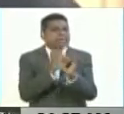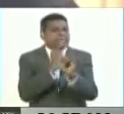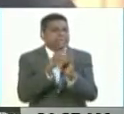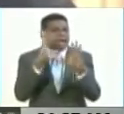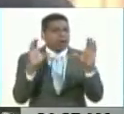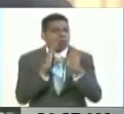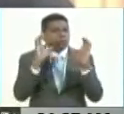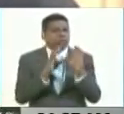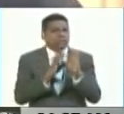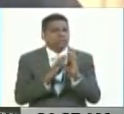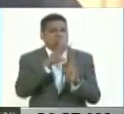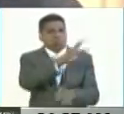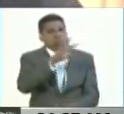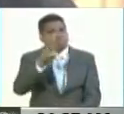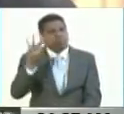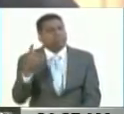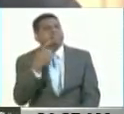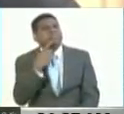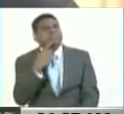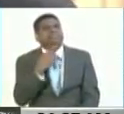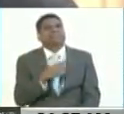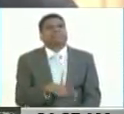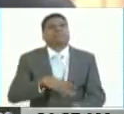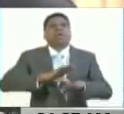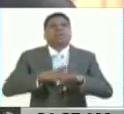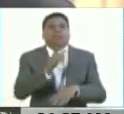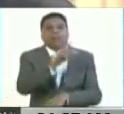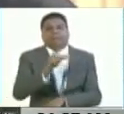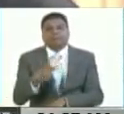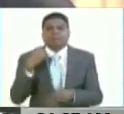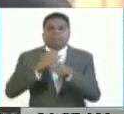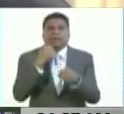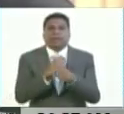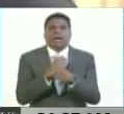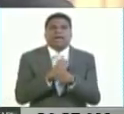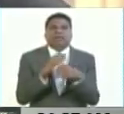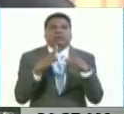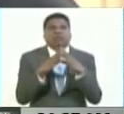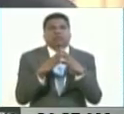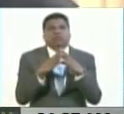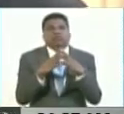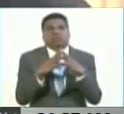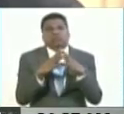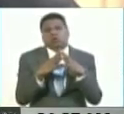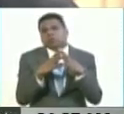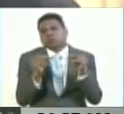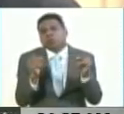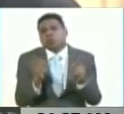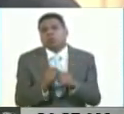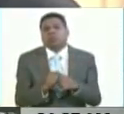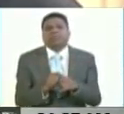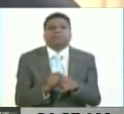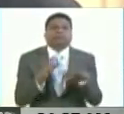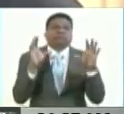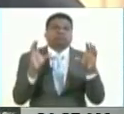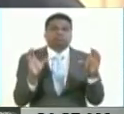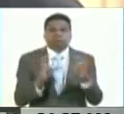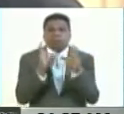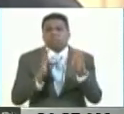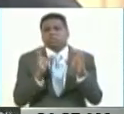la capacidad de personas no están trabajando en sus oficinas, las partes informáticas también están un poco de bajo nivel, bajo